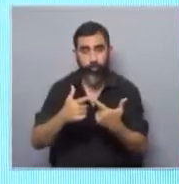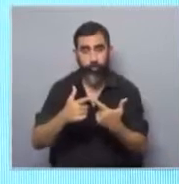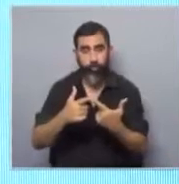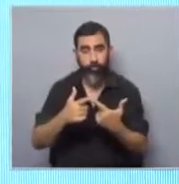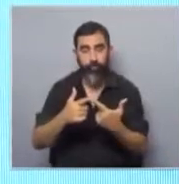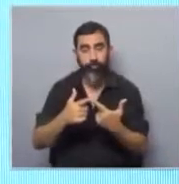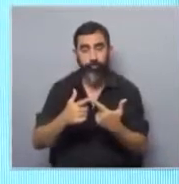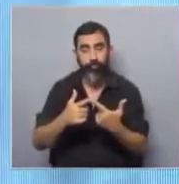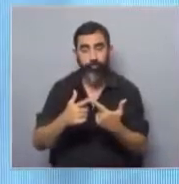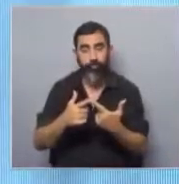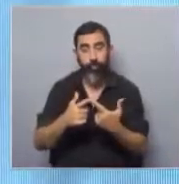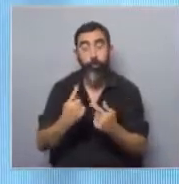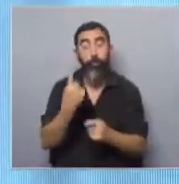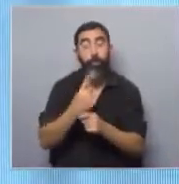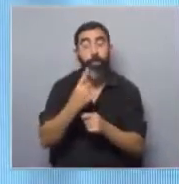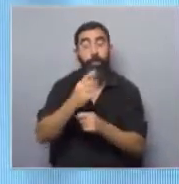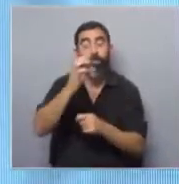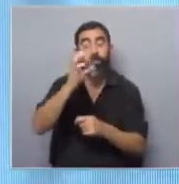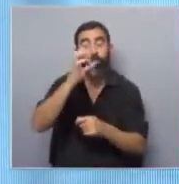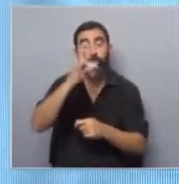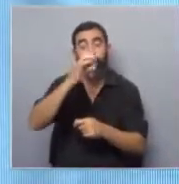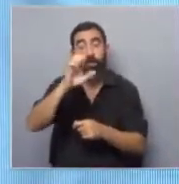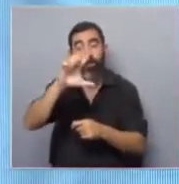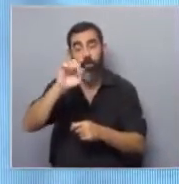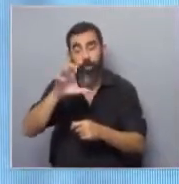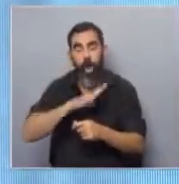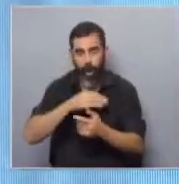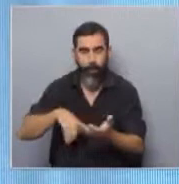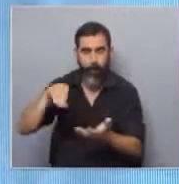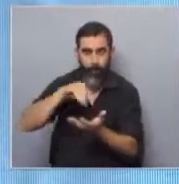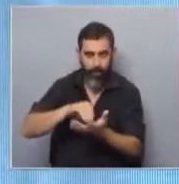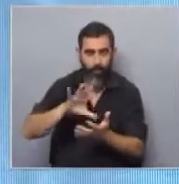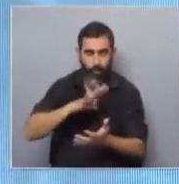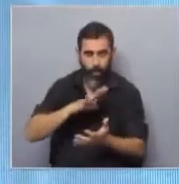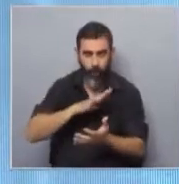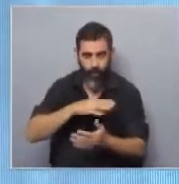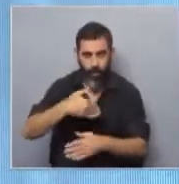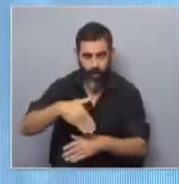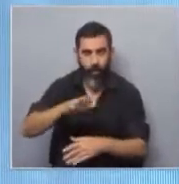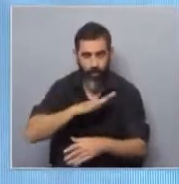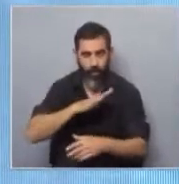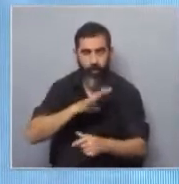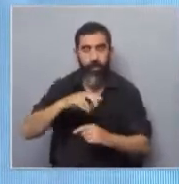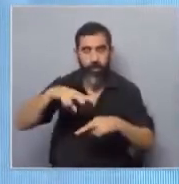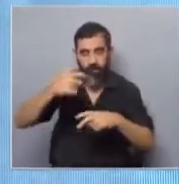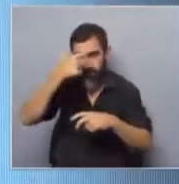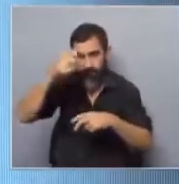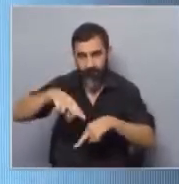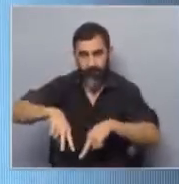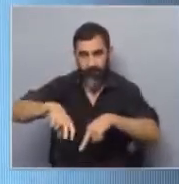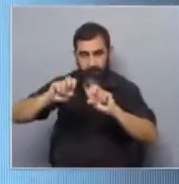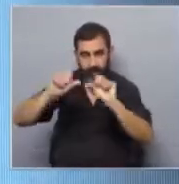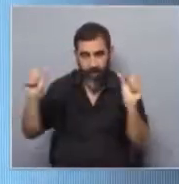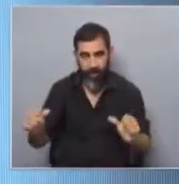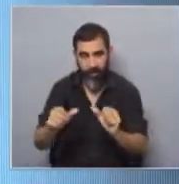vamos a decir el primer Sotelo, porque hay otro Sotelo que todavía afortunadamente siguen haciendo ciencia en el instituto,